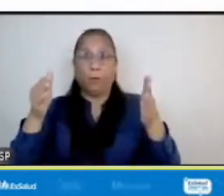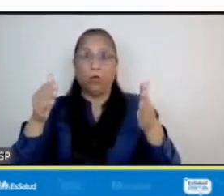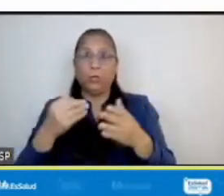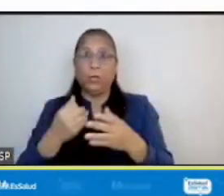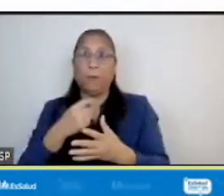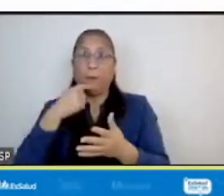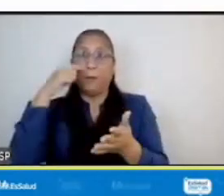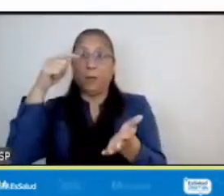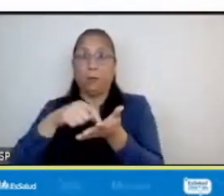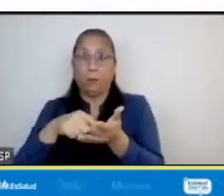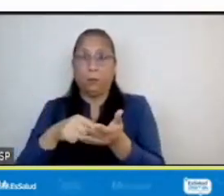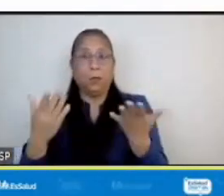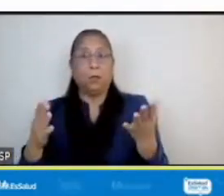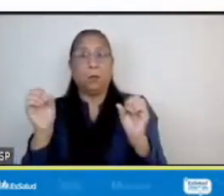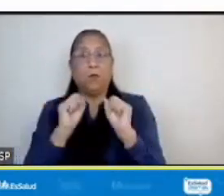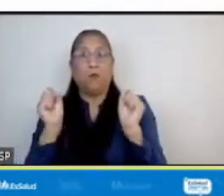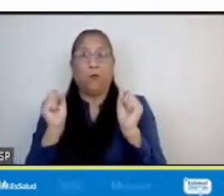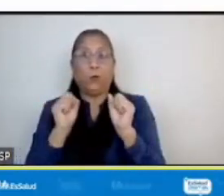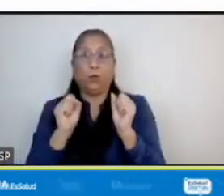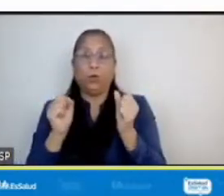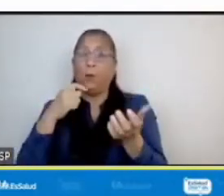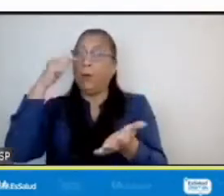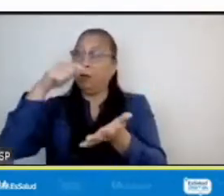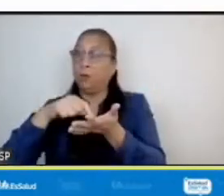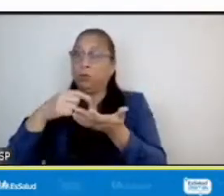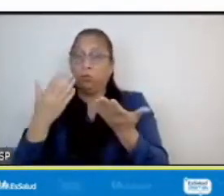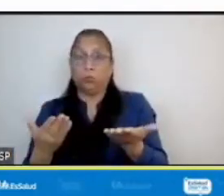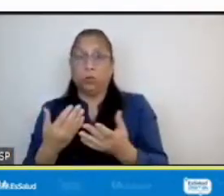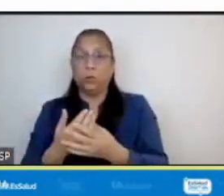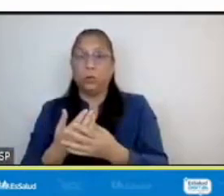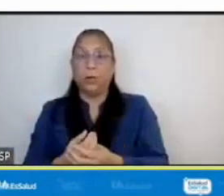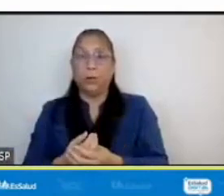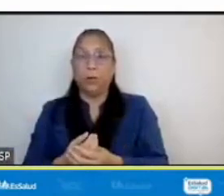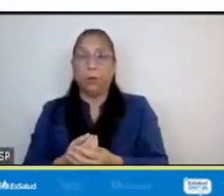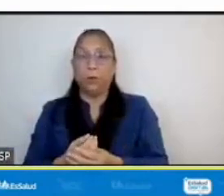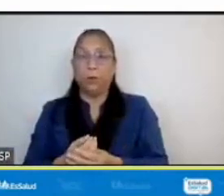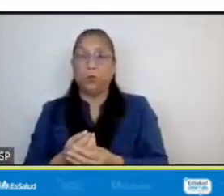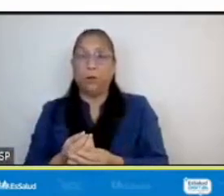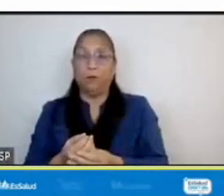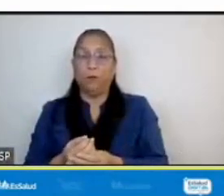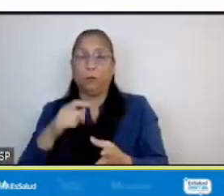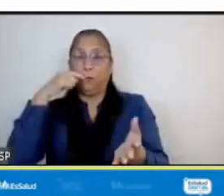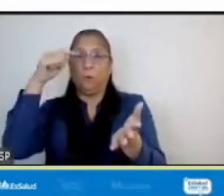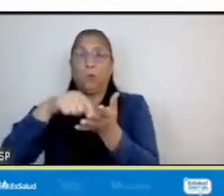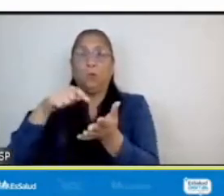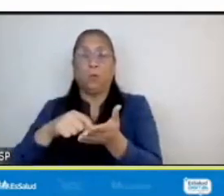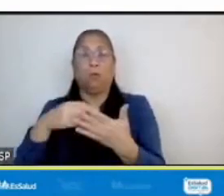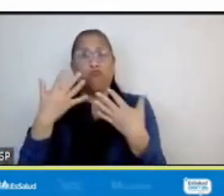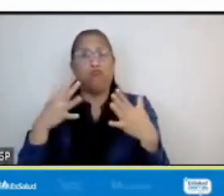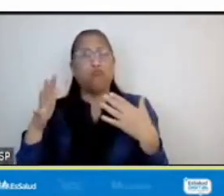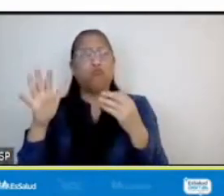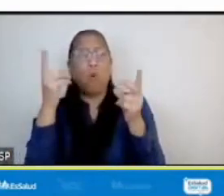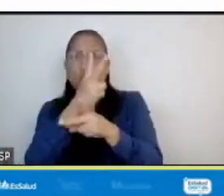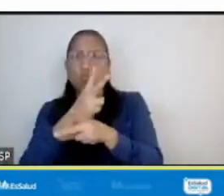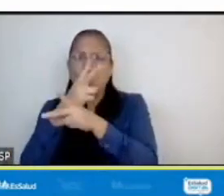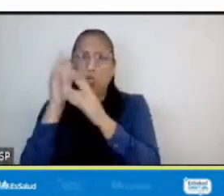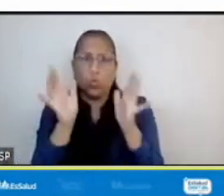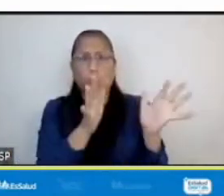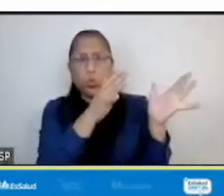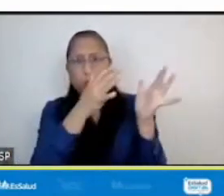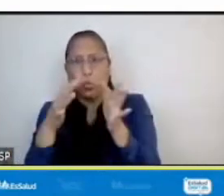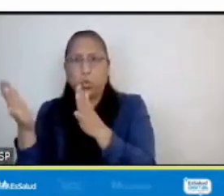por ejemplo hace mucho frío, por lo menos hay que tener periodos de media hora en el cual hay un recambio de aire. Cambia el aire un rato y así que se puede